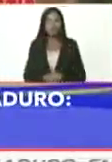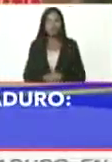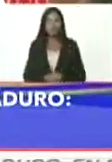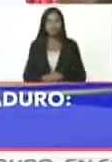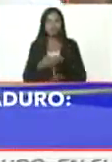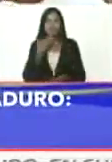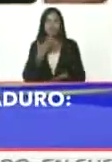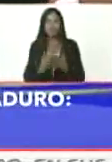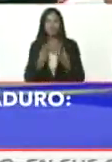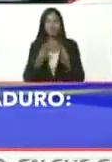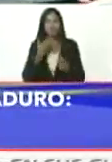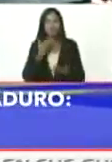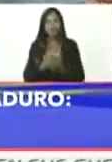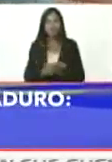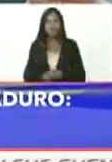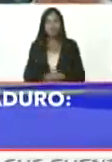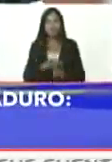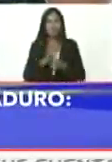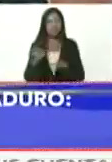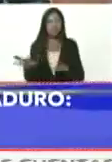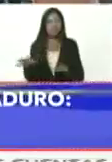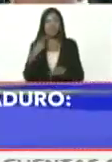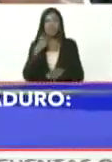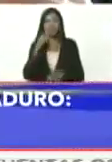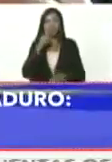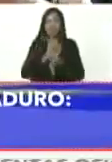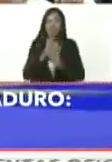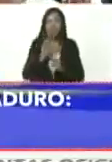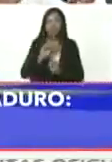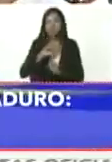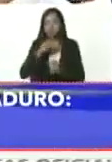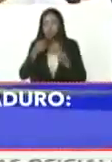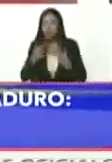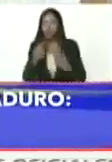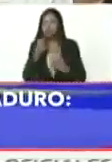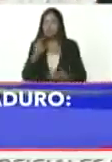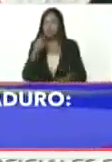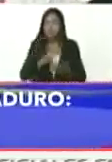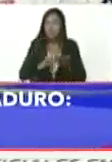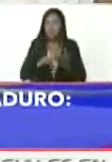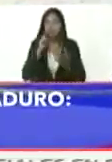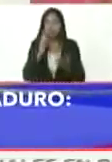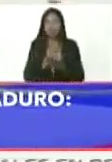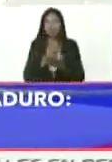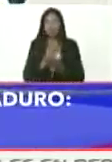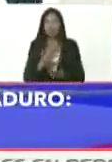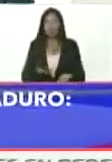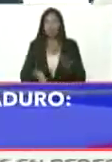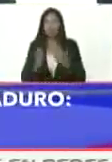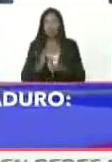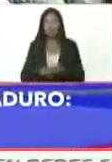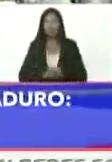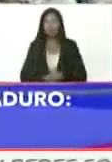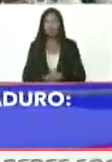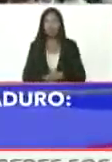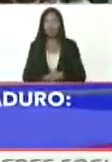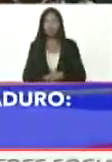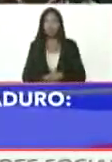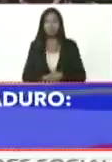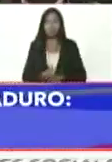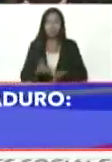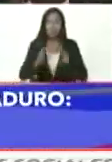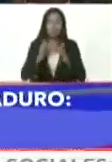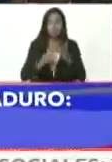Gracias, gracias. No se dejen callar nunca por nadie. ¿Oyeron? Bueno, adelante, pues. Listo, pues